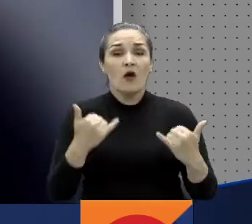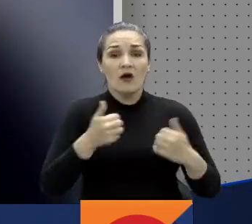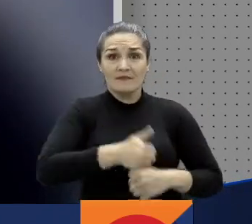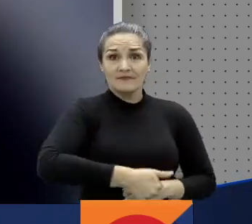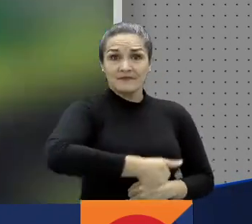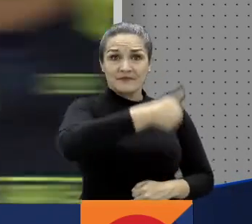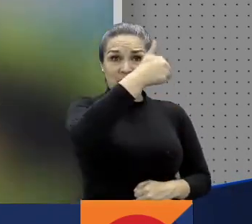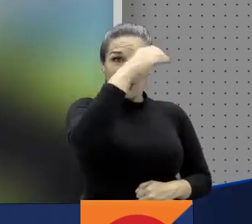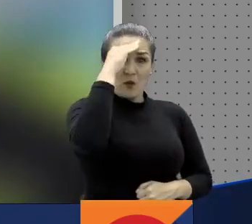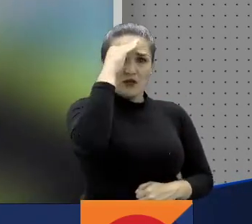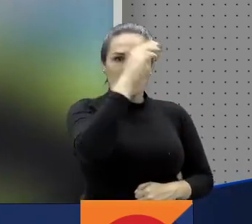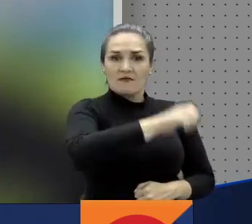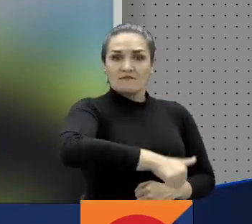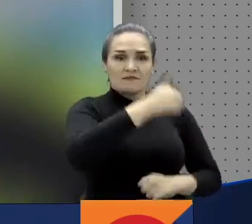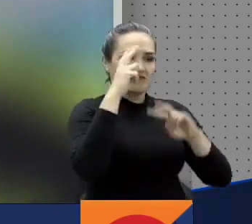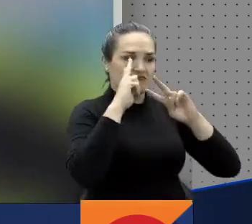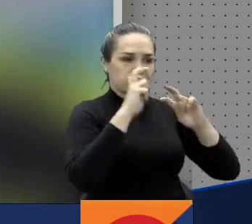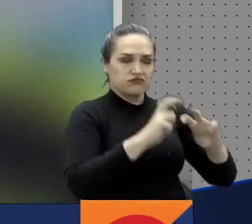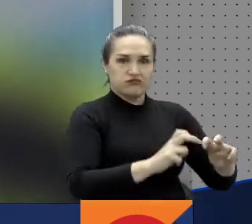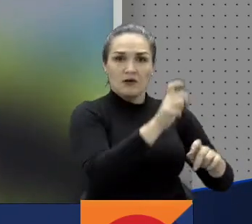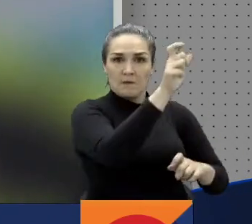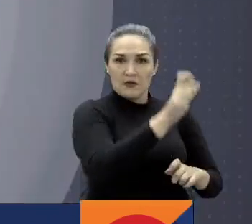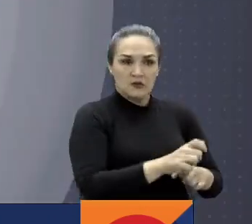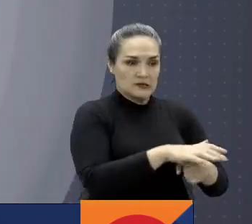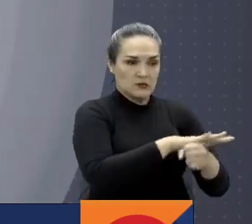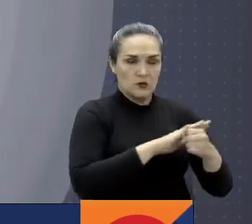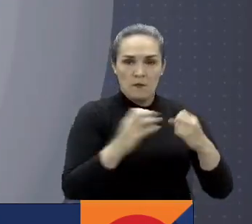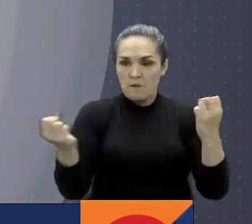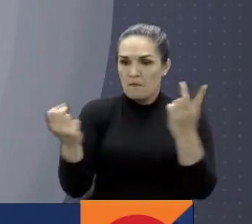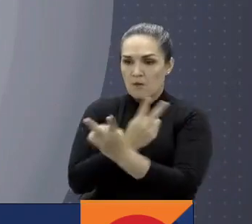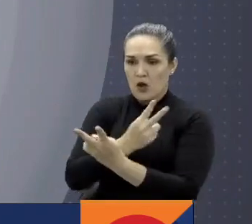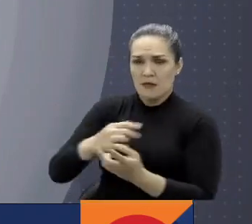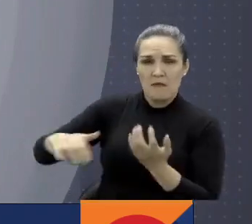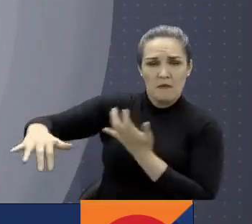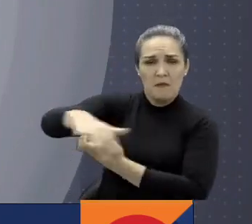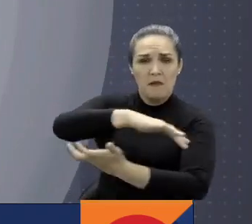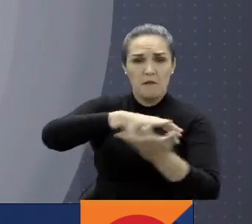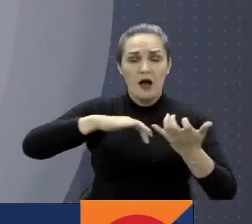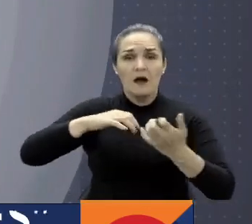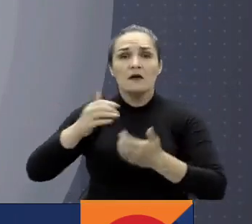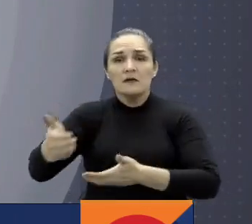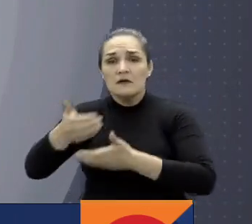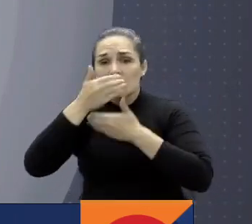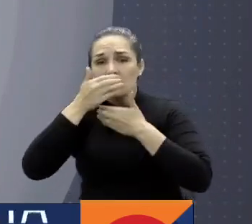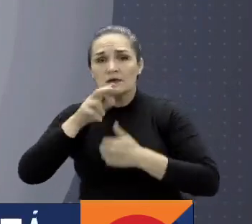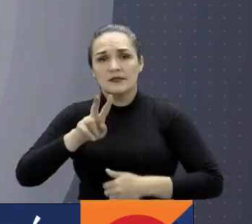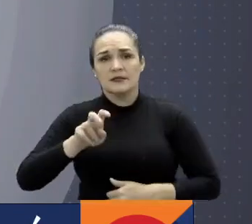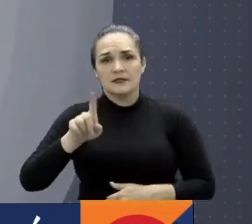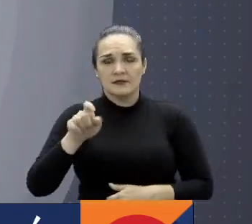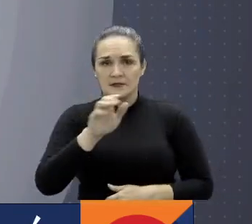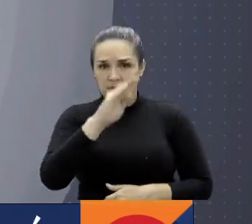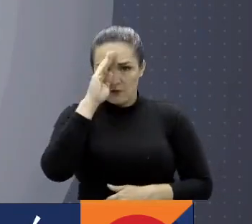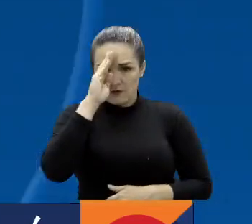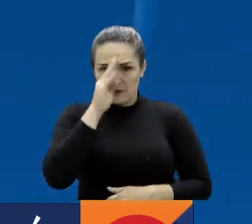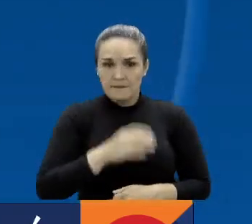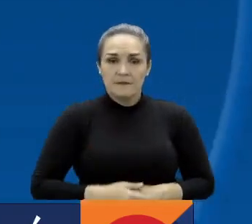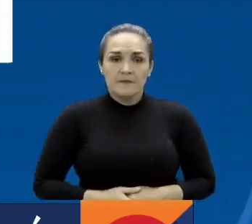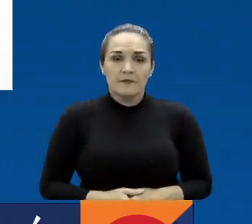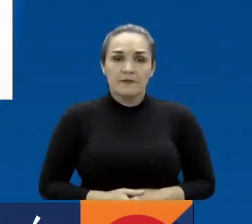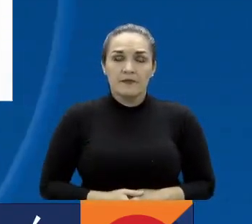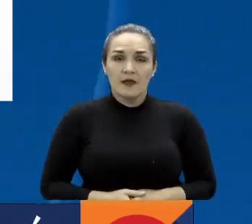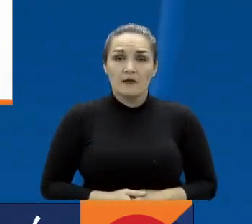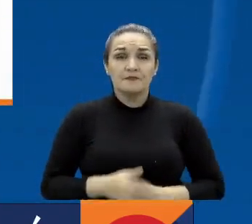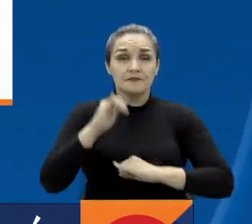es el único alto mando investigado por estos hechos violentos en los que terminaron secuestrados 76 policías los mejores juristas